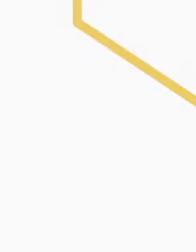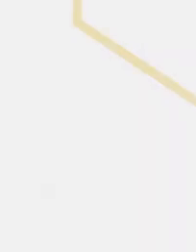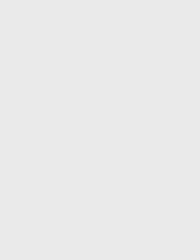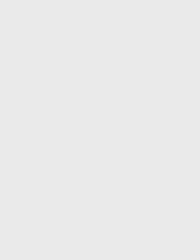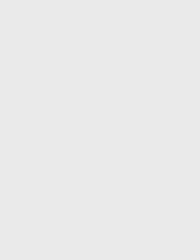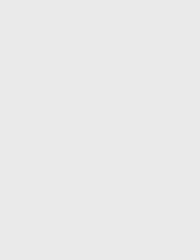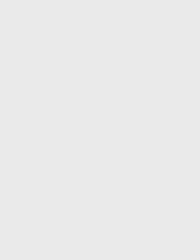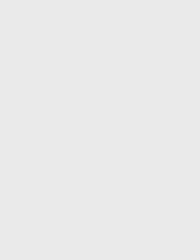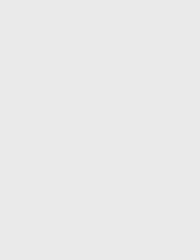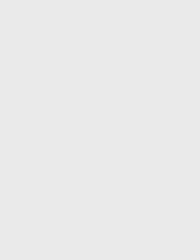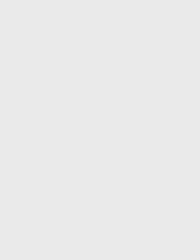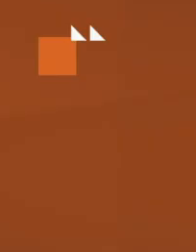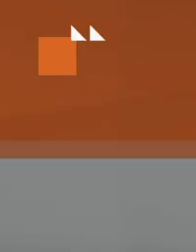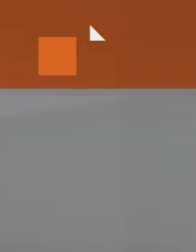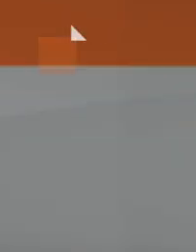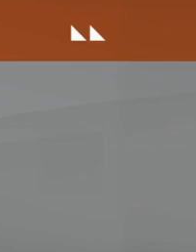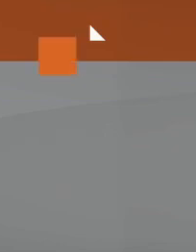Judiciales 2024.